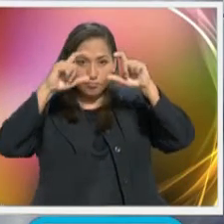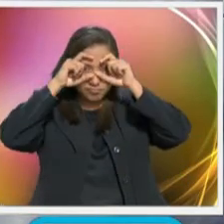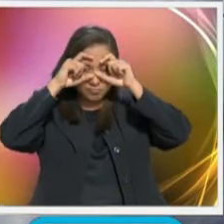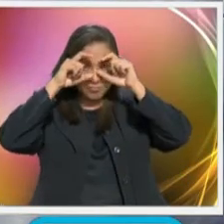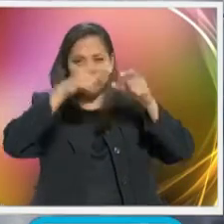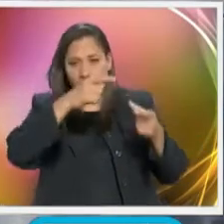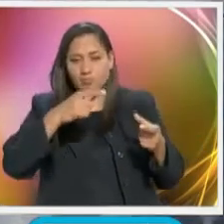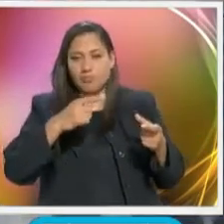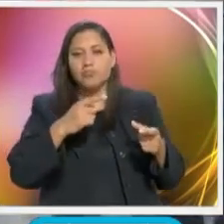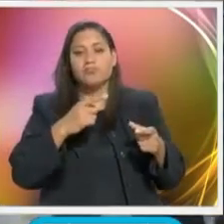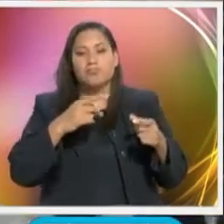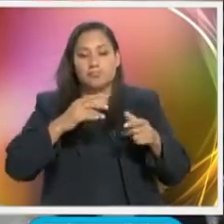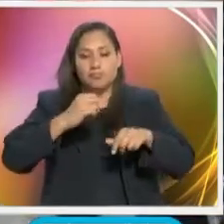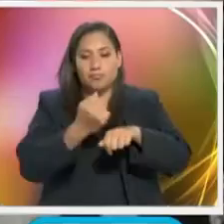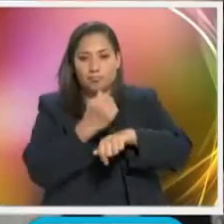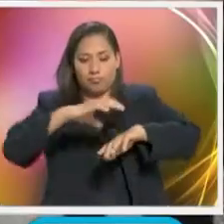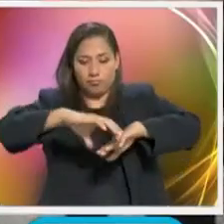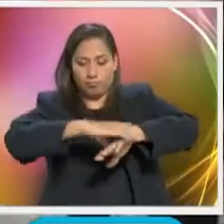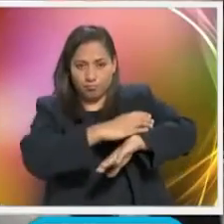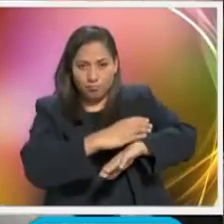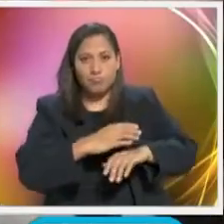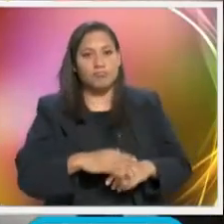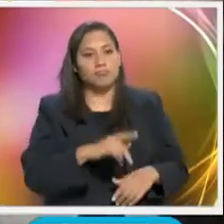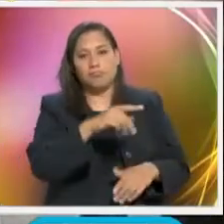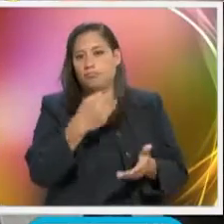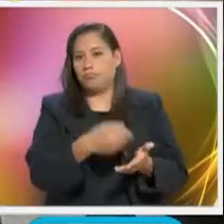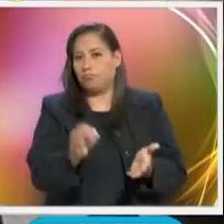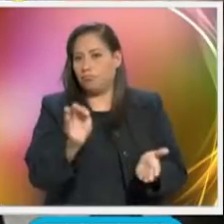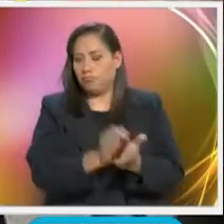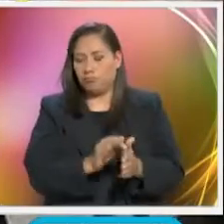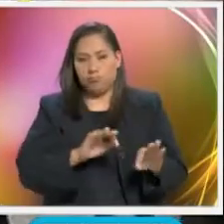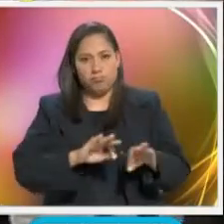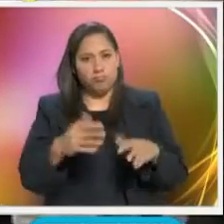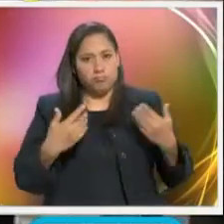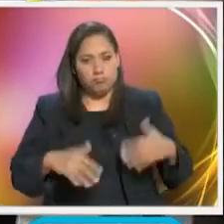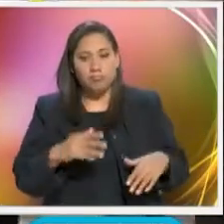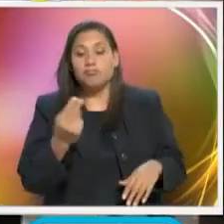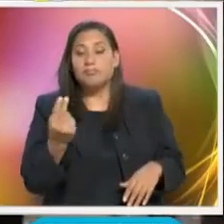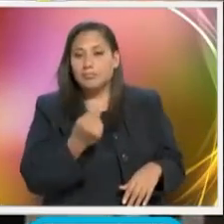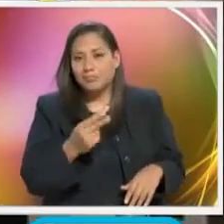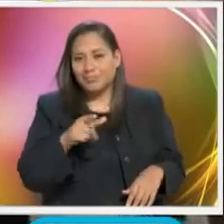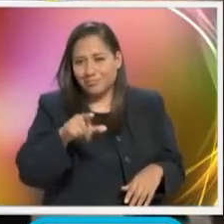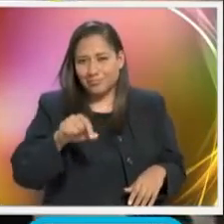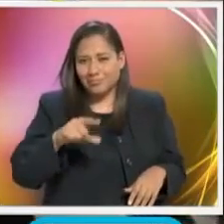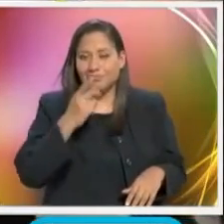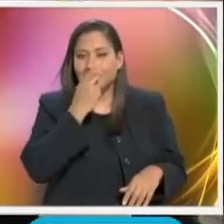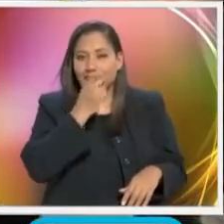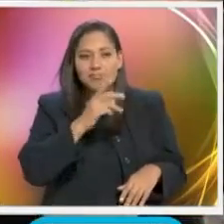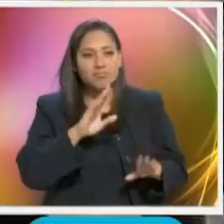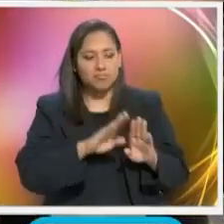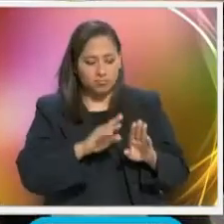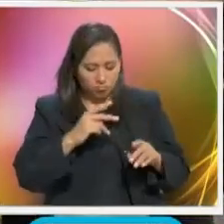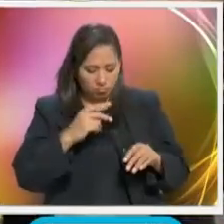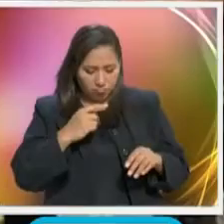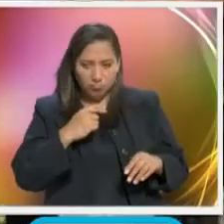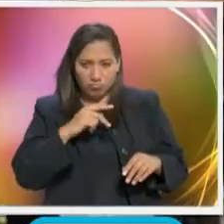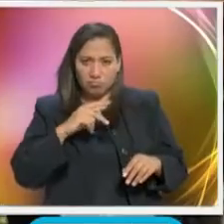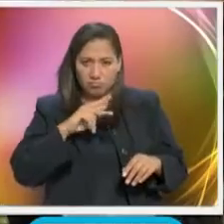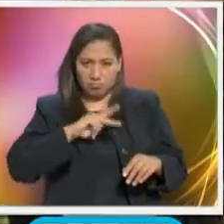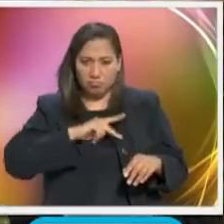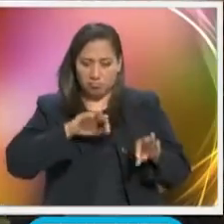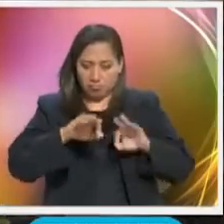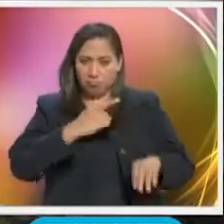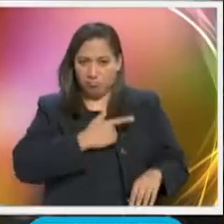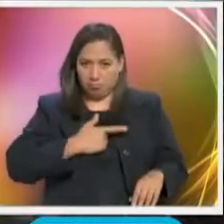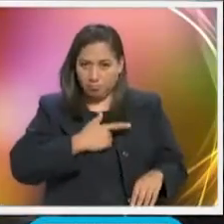todo tipo de las botas. Una labor heroica, Sí. una labor que requiere, como bien dice Enrique, de vocación de servicio y una